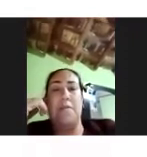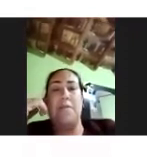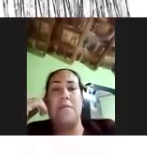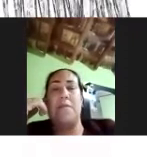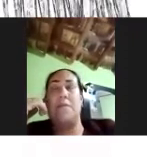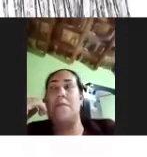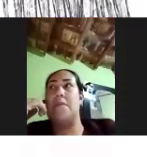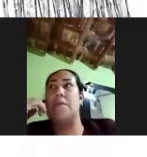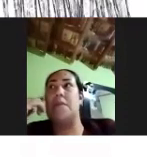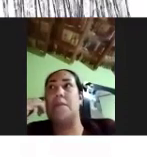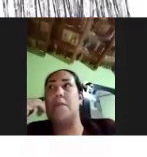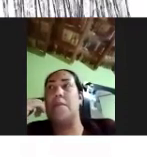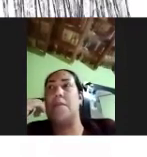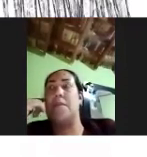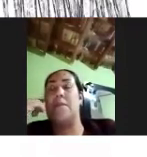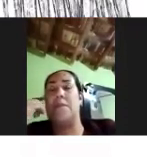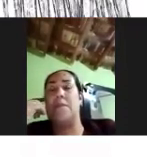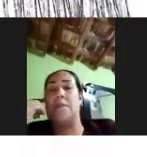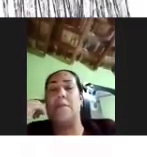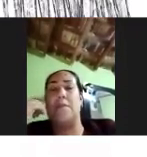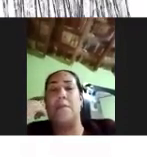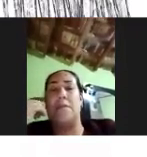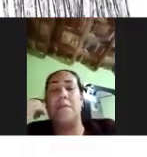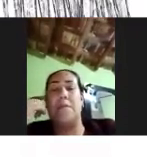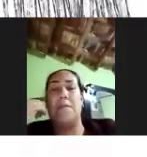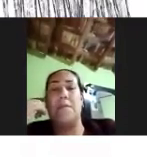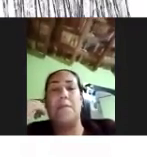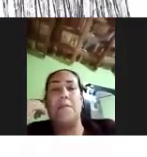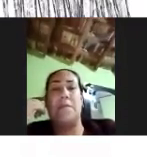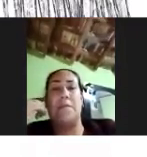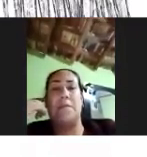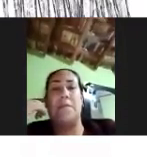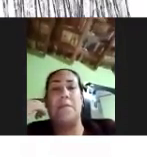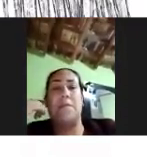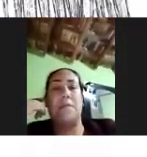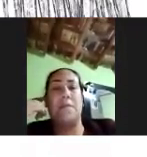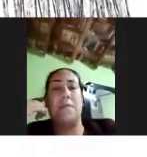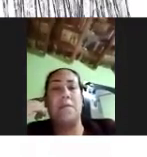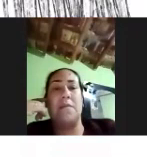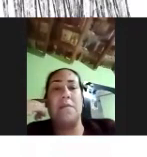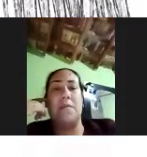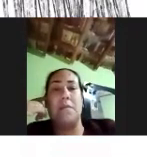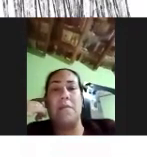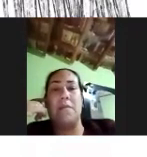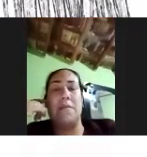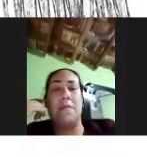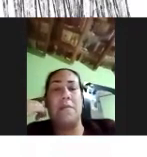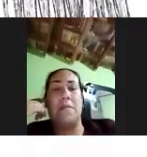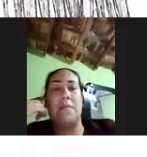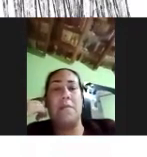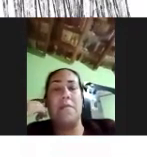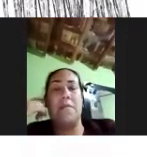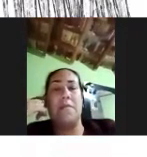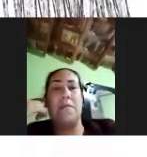aparte de la tristeza profunda. La diferencia de un trastorno depresivo recurrente es que en el trastorno depresivo